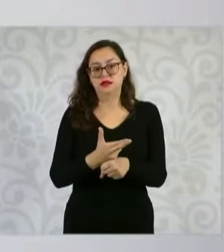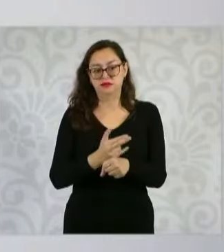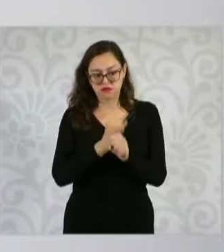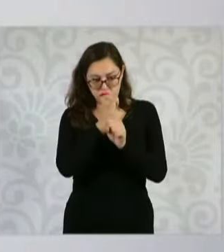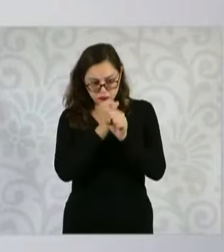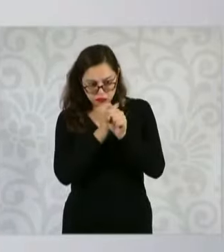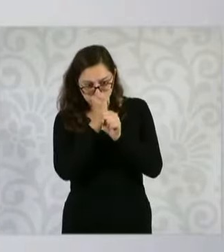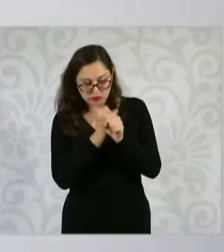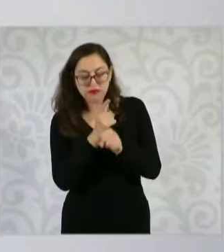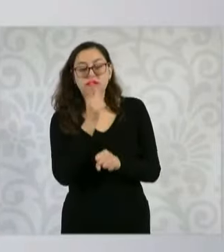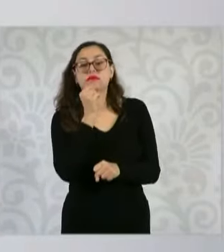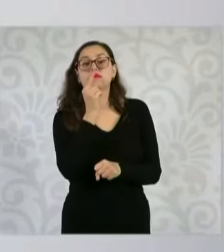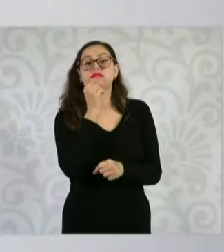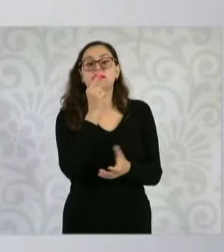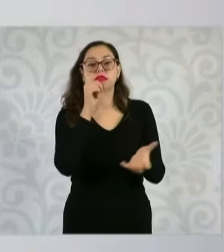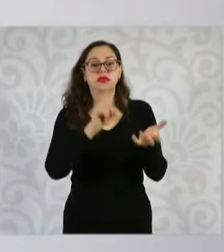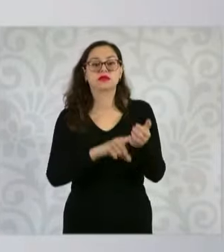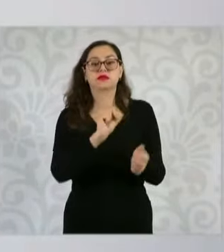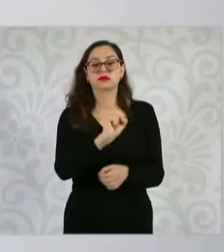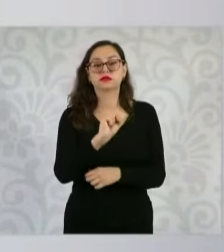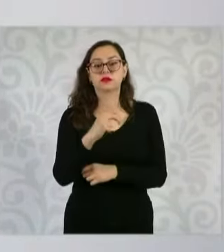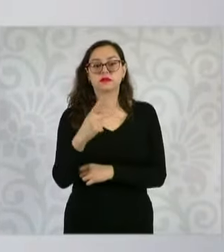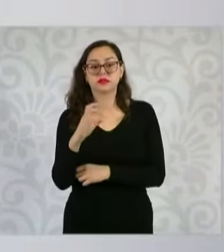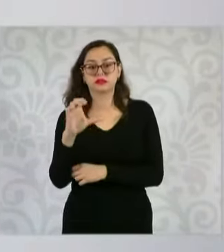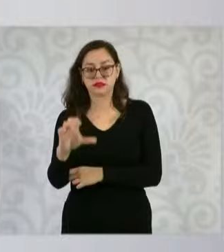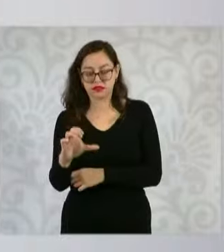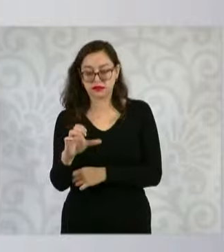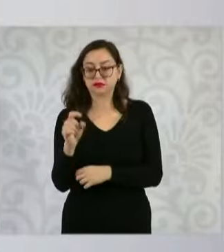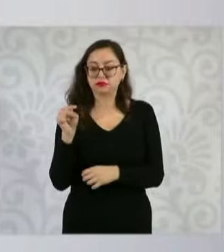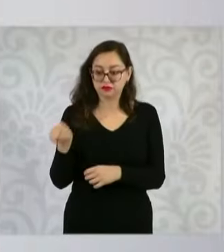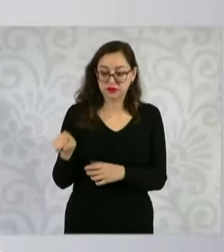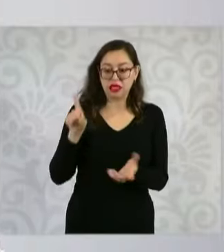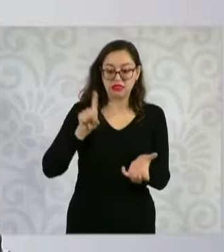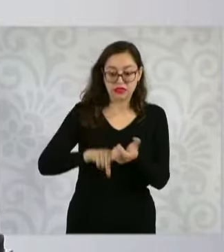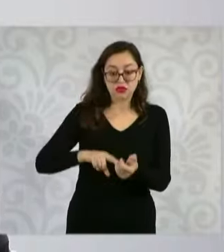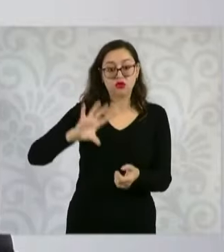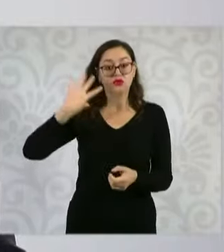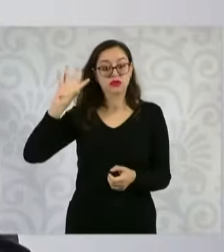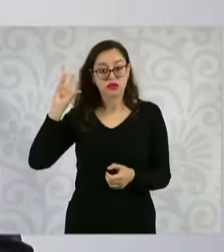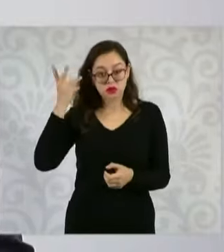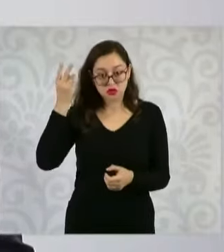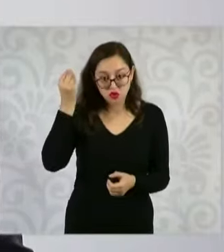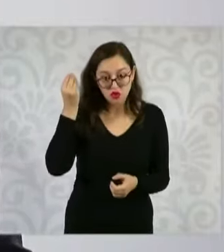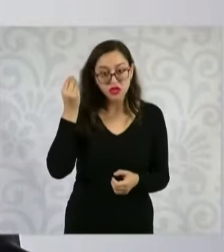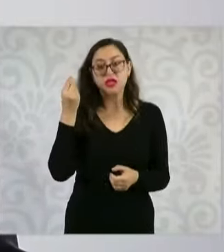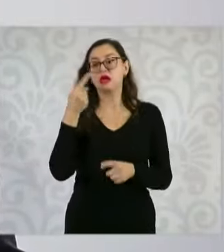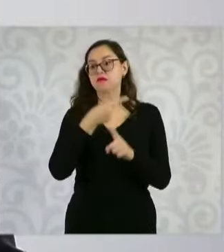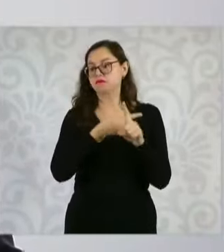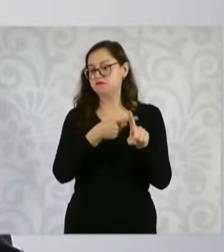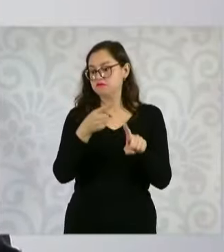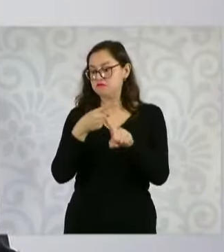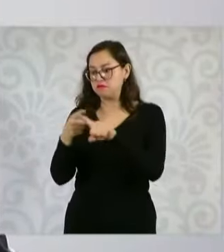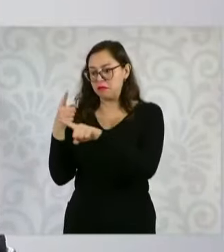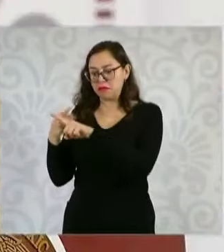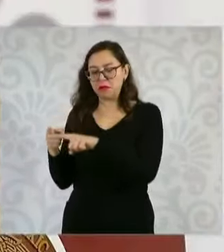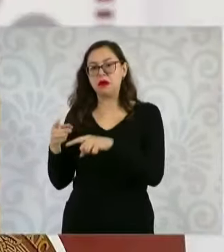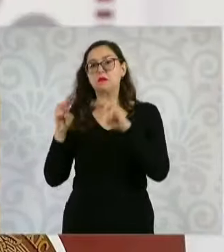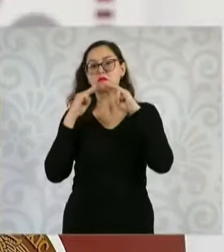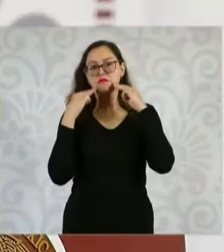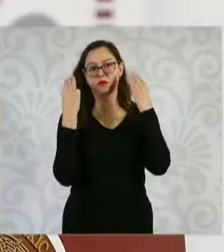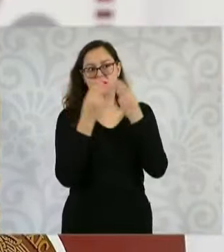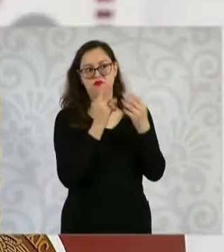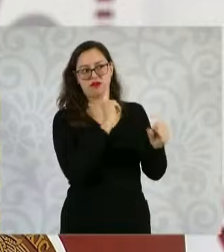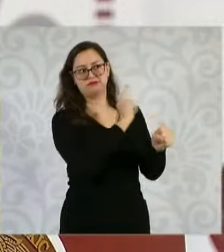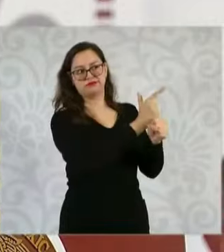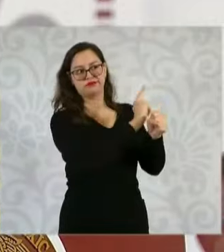del narcoterrorismo para que pueda haber una coordinación mayor